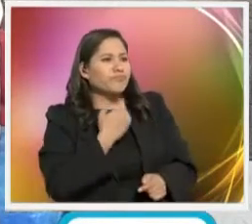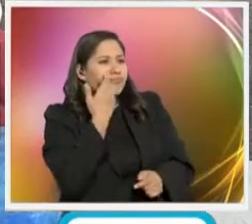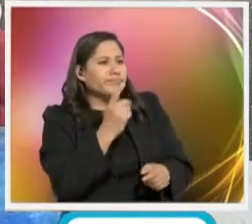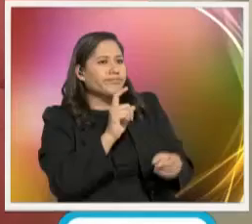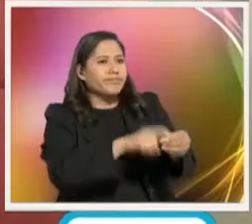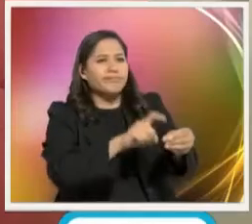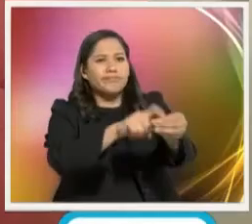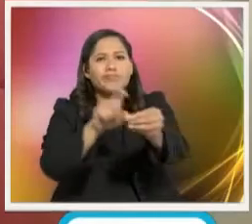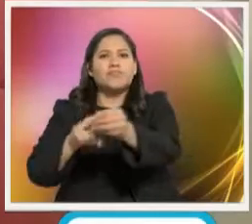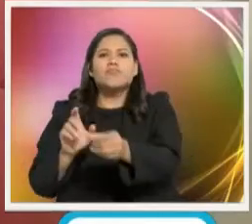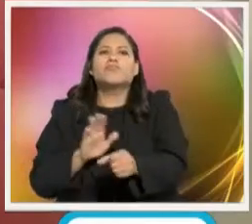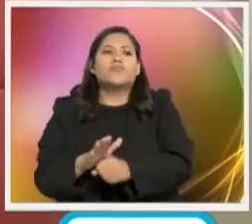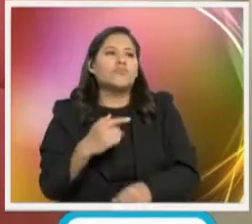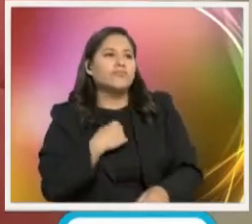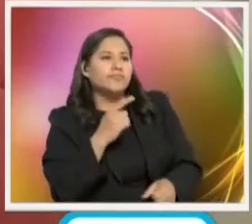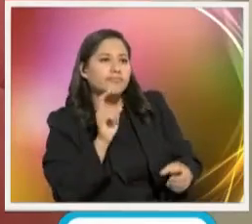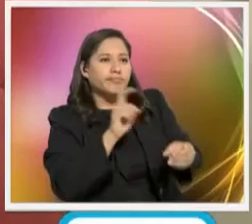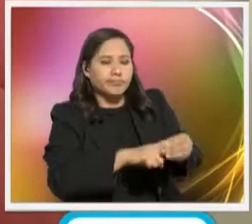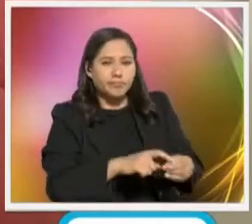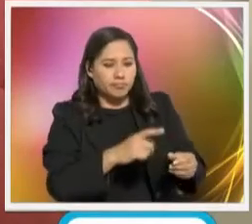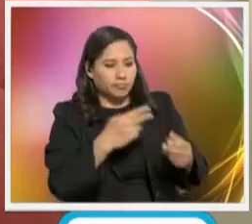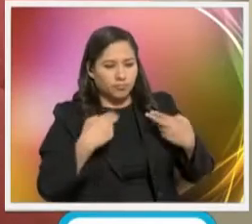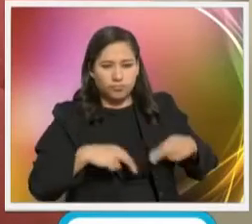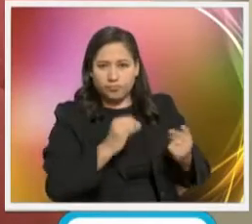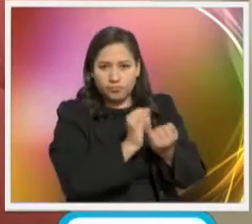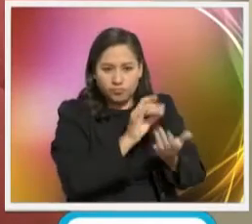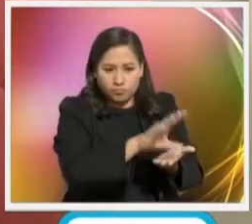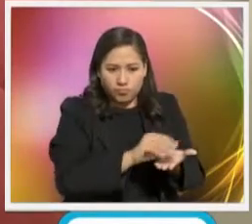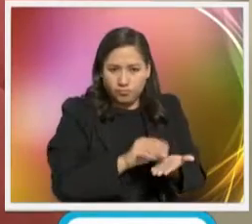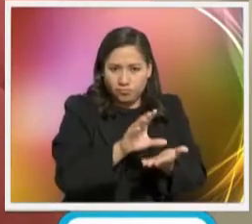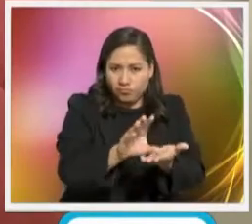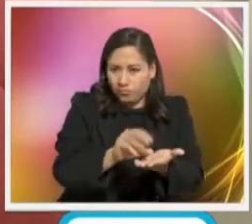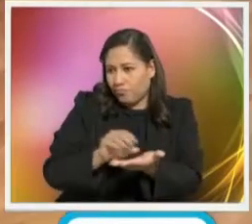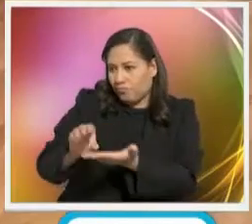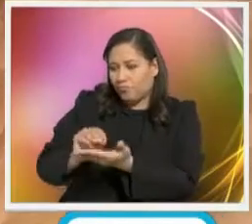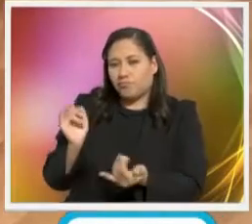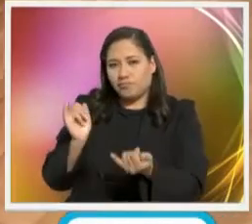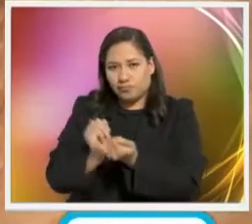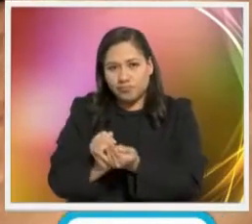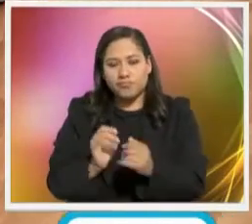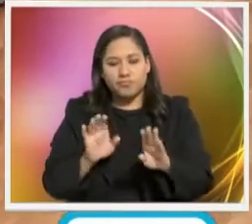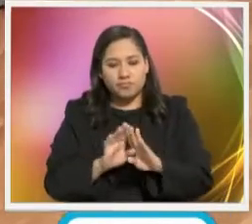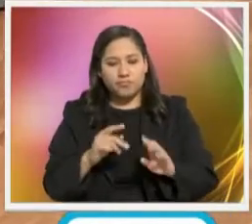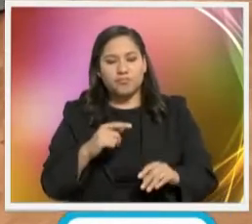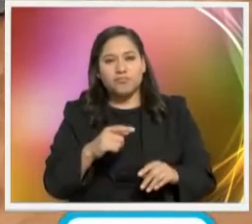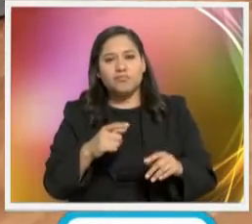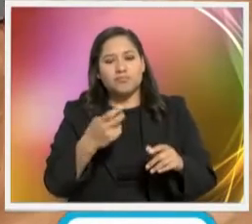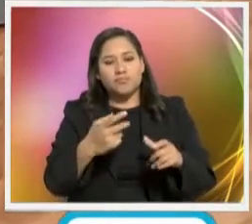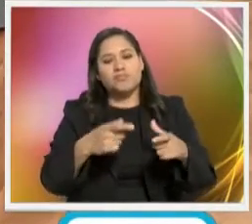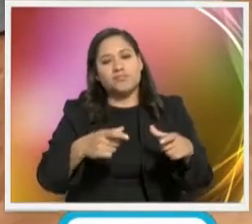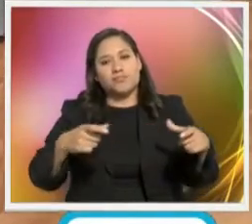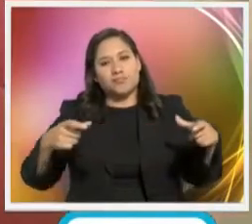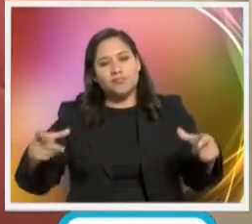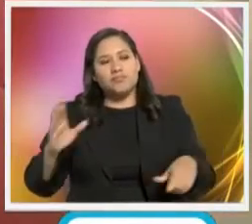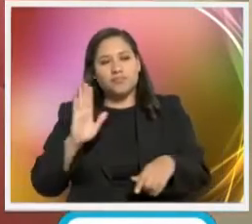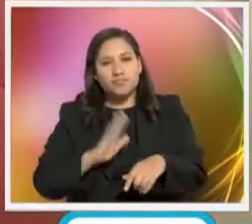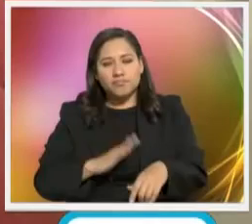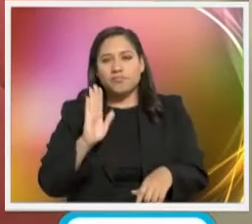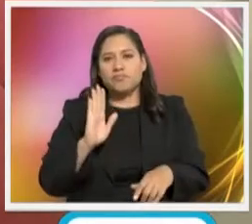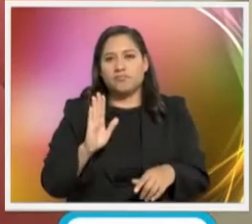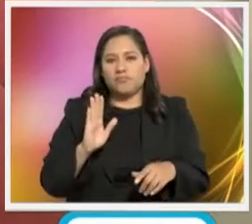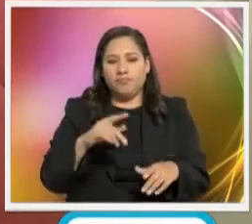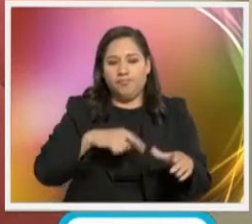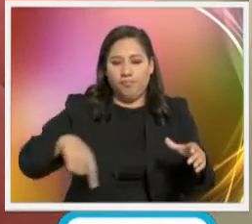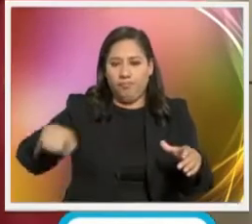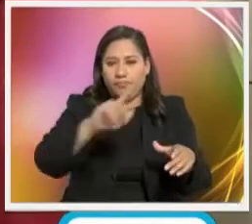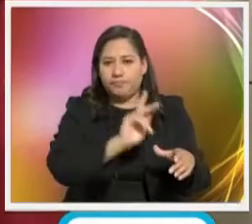a algo, pero pues te digo, es esta búsqueda del individuo Sí. dentro de una colectividad que cada vez es más